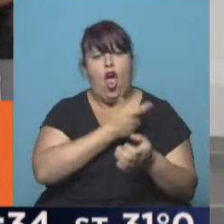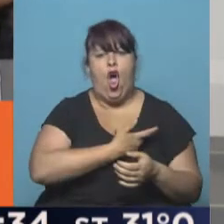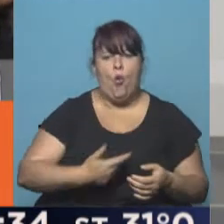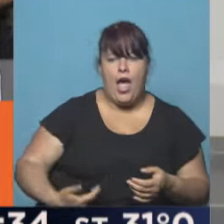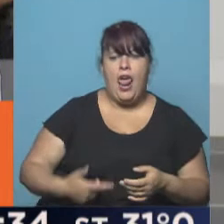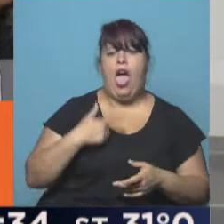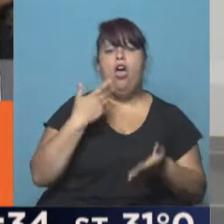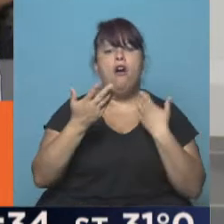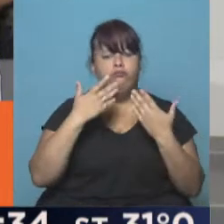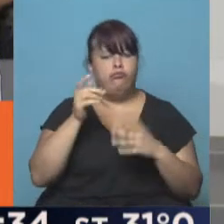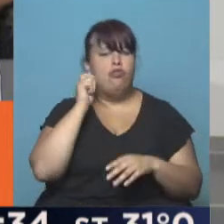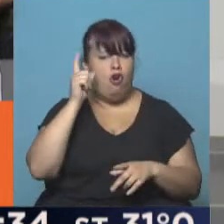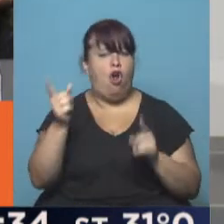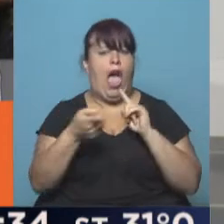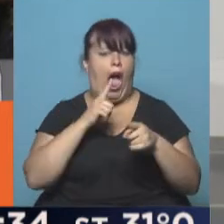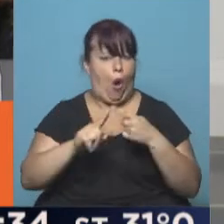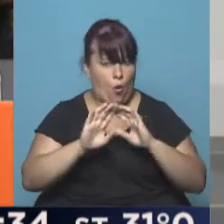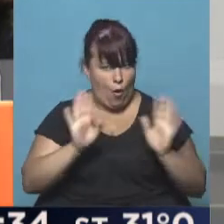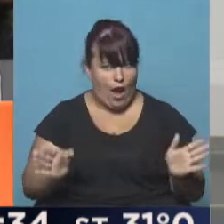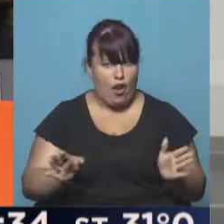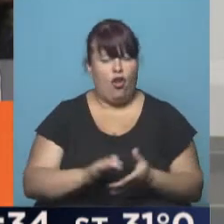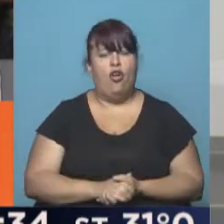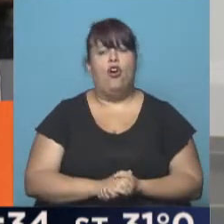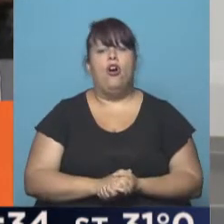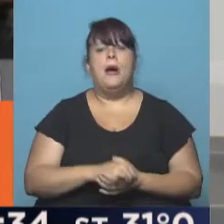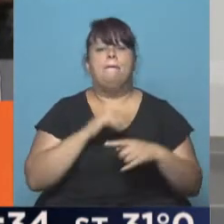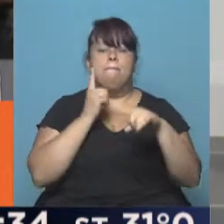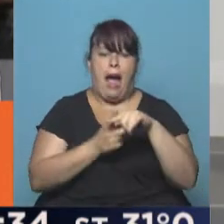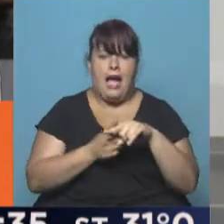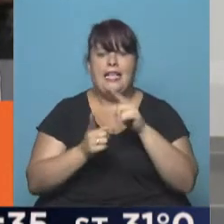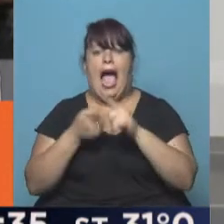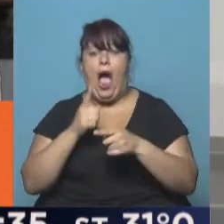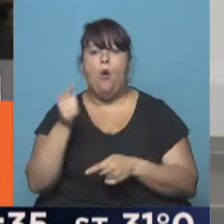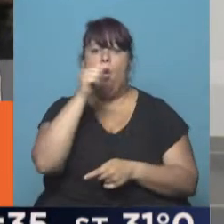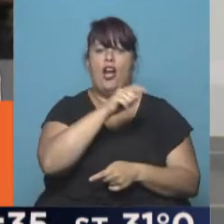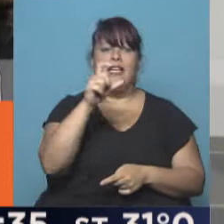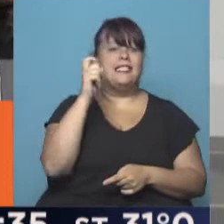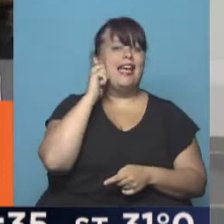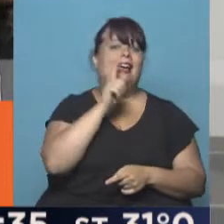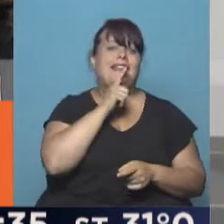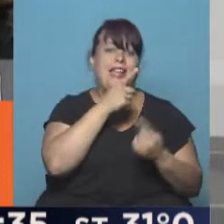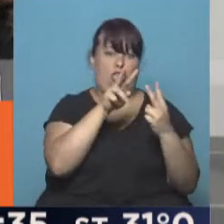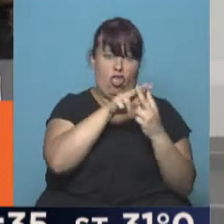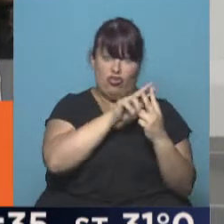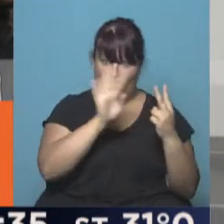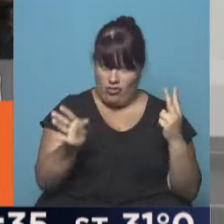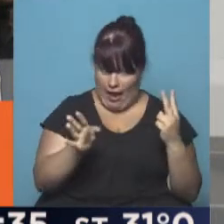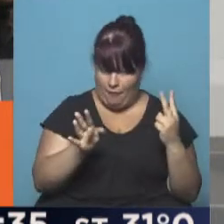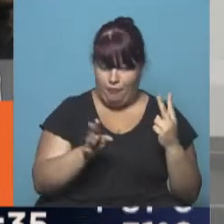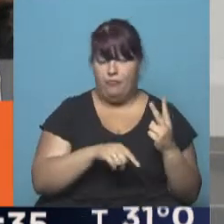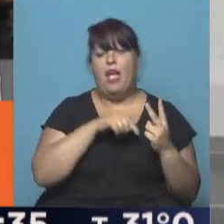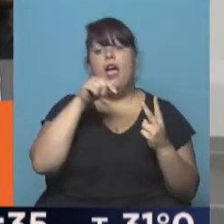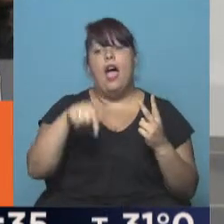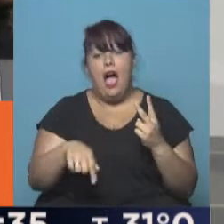gobernadores, hemos llegado a un acuerdo que se suma al acuerdo con los representantes de los trabajadores en el día de ayer,